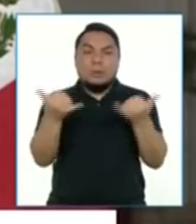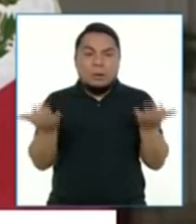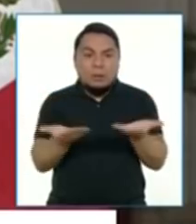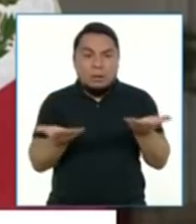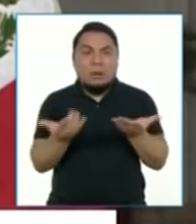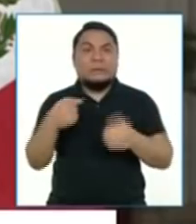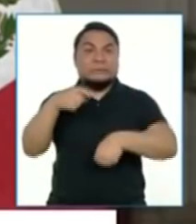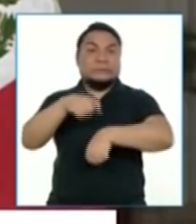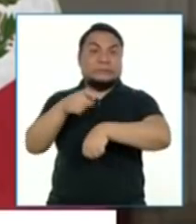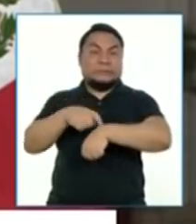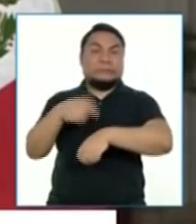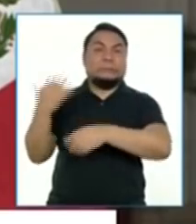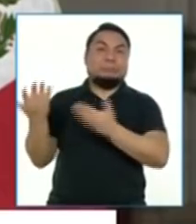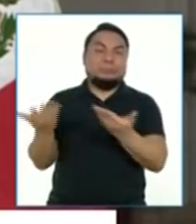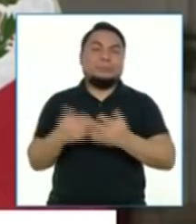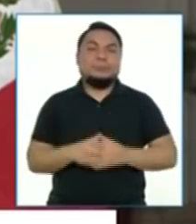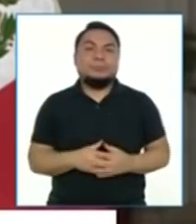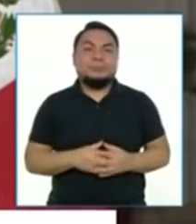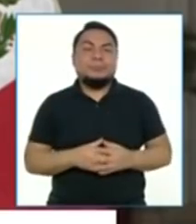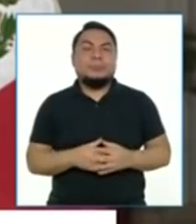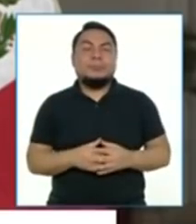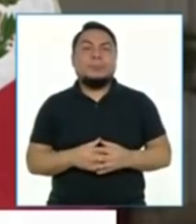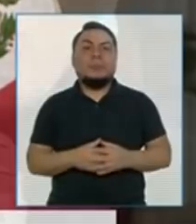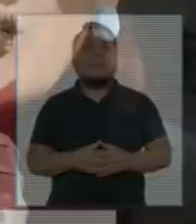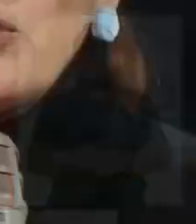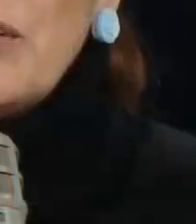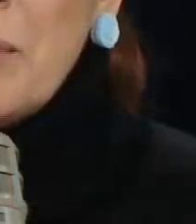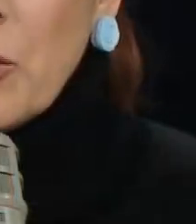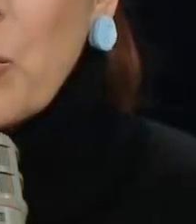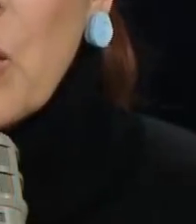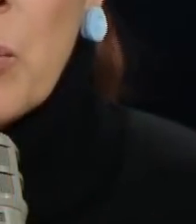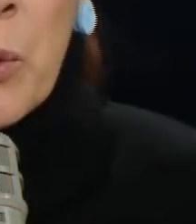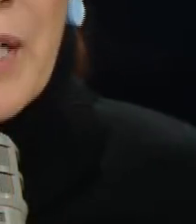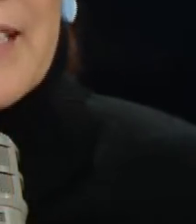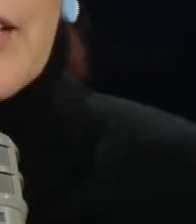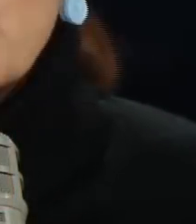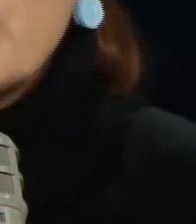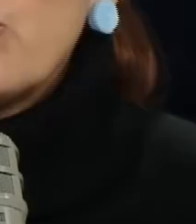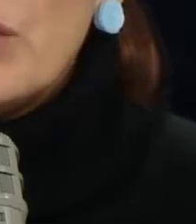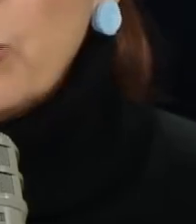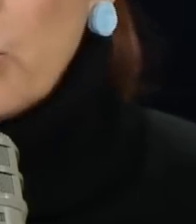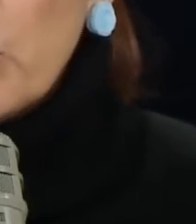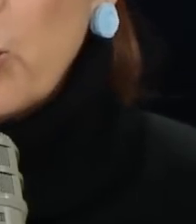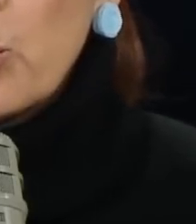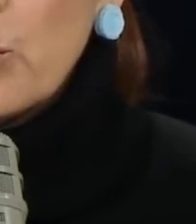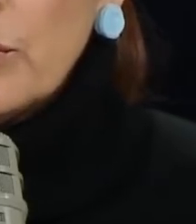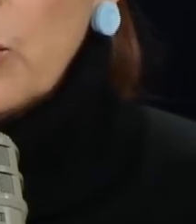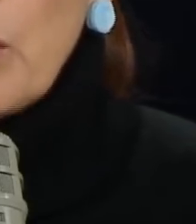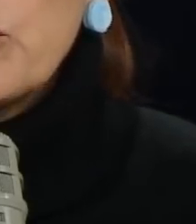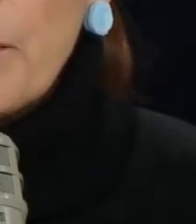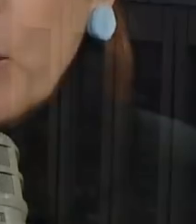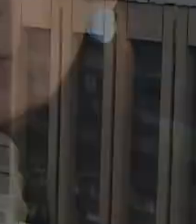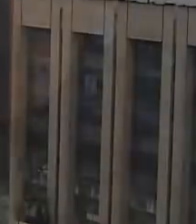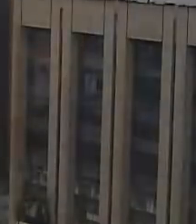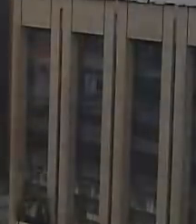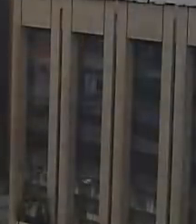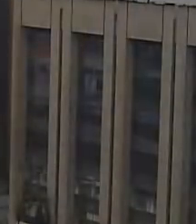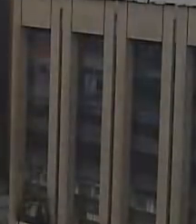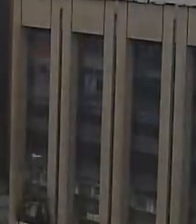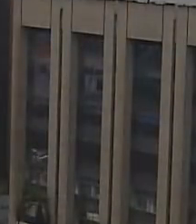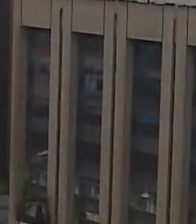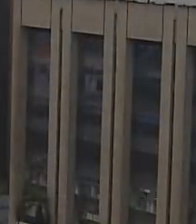geffen y muchísimas gracias por habernos acompañado esta tarde veamos cómo se van desarrollando los acontecimientos muy buenas tardes son las dos y dos minutos nos vamos a una